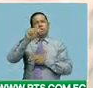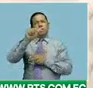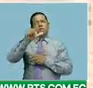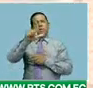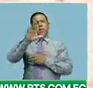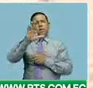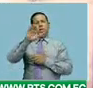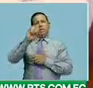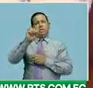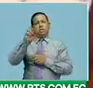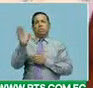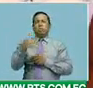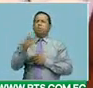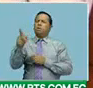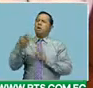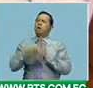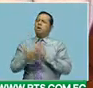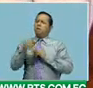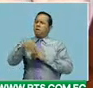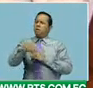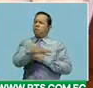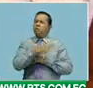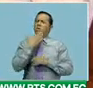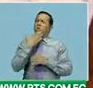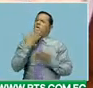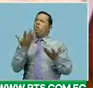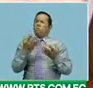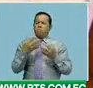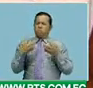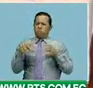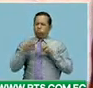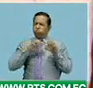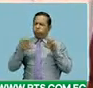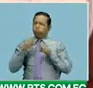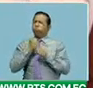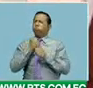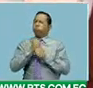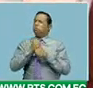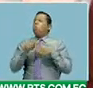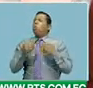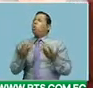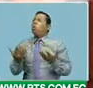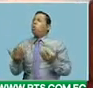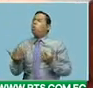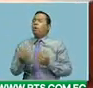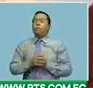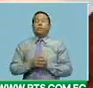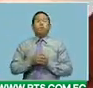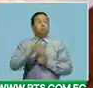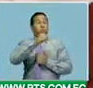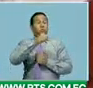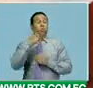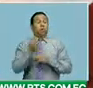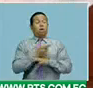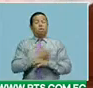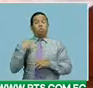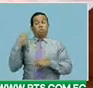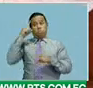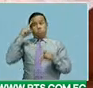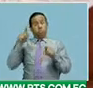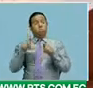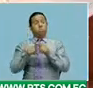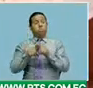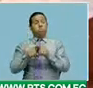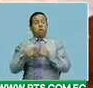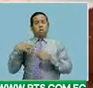cantones, tanto con los miembros del Cuerpo de Bomberos como con el abastecimiento de agua, alcalde. Sí, mira, un trabajo coordinado y muy solidario por parte